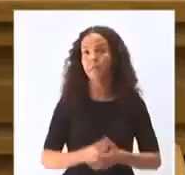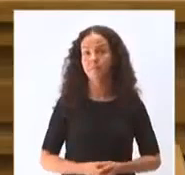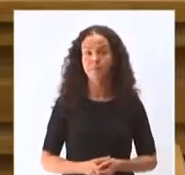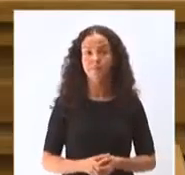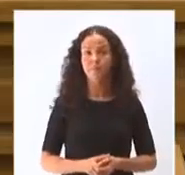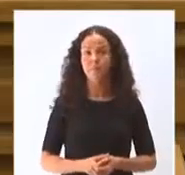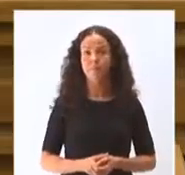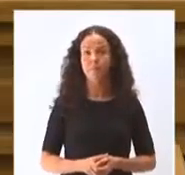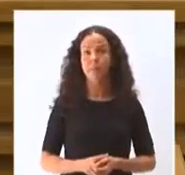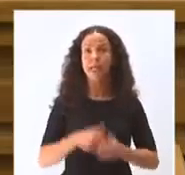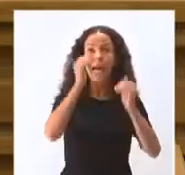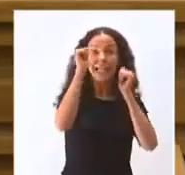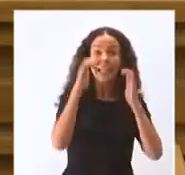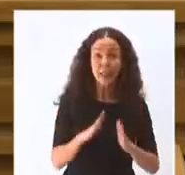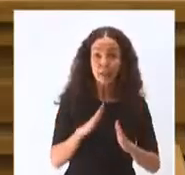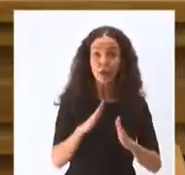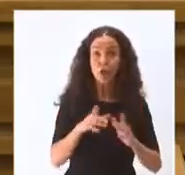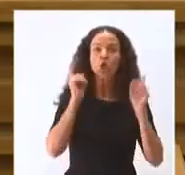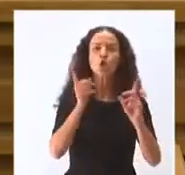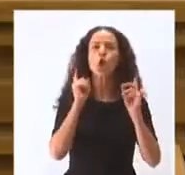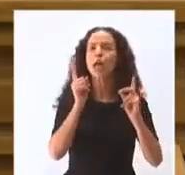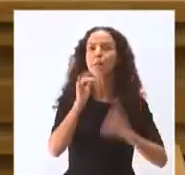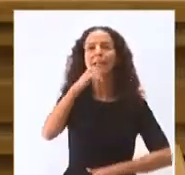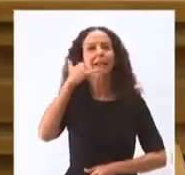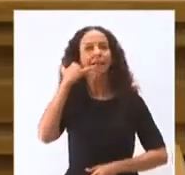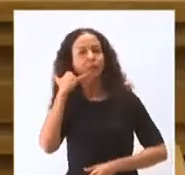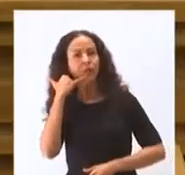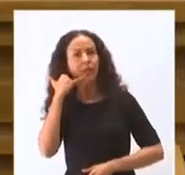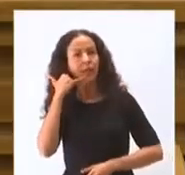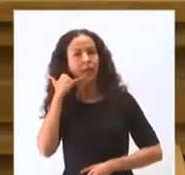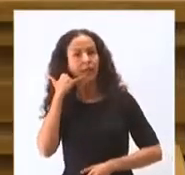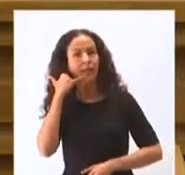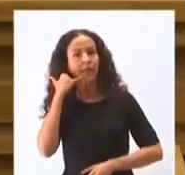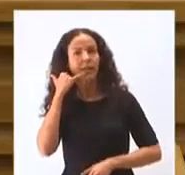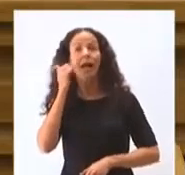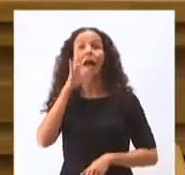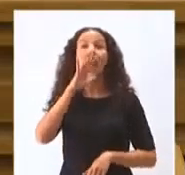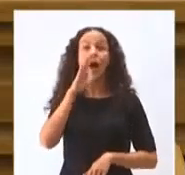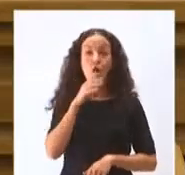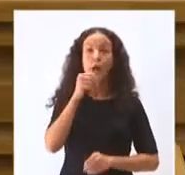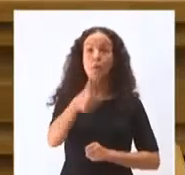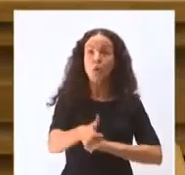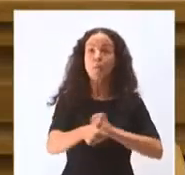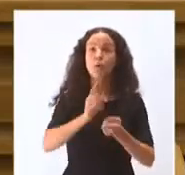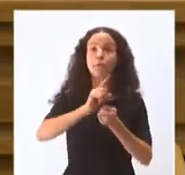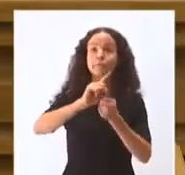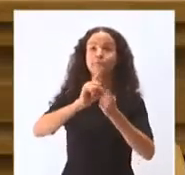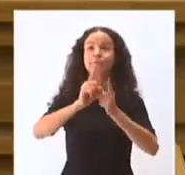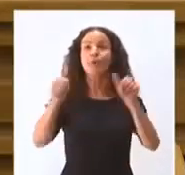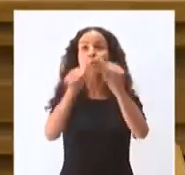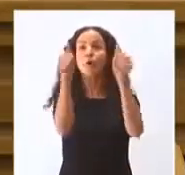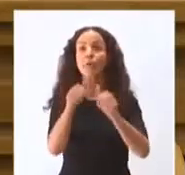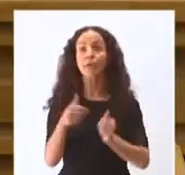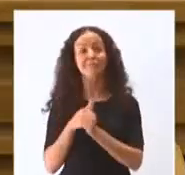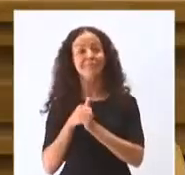de la atención estrictamente telefónica absolutamente extraordinaria se está empezando a un modelo de seguimiento y de